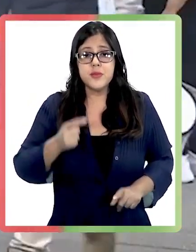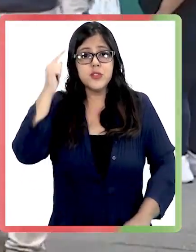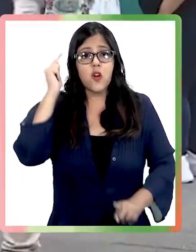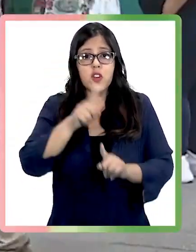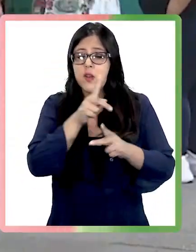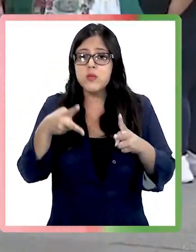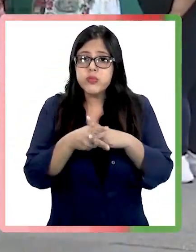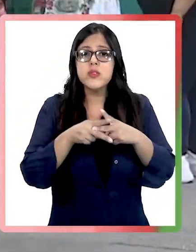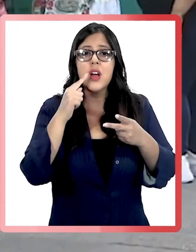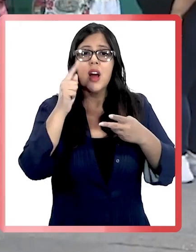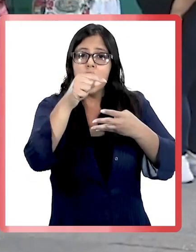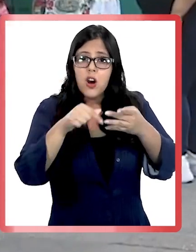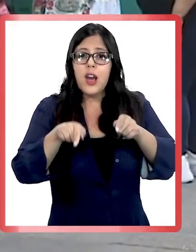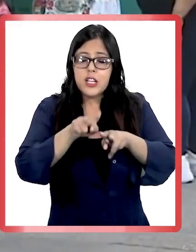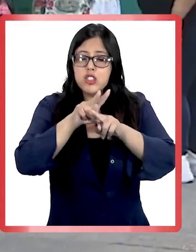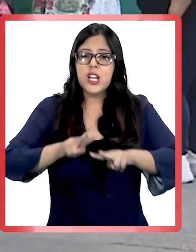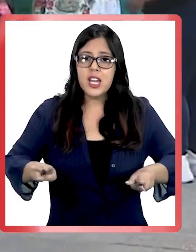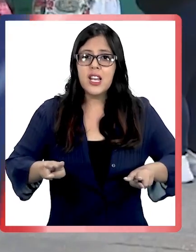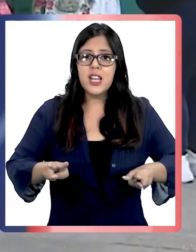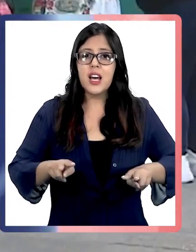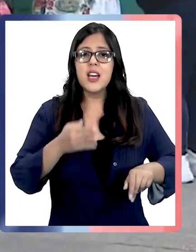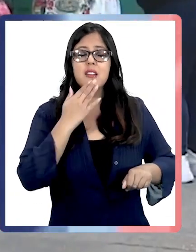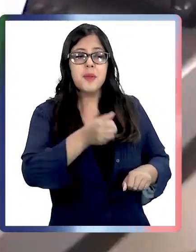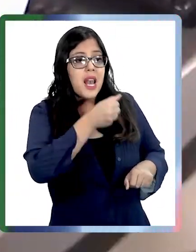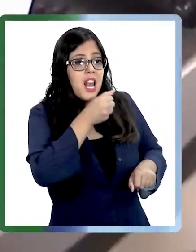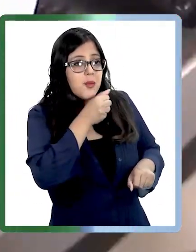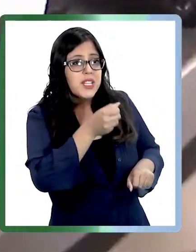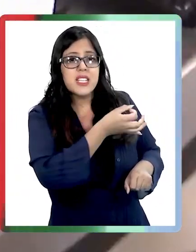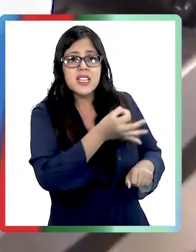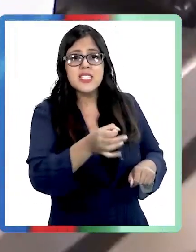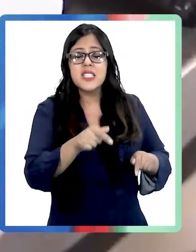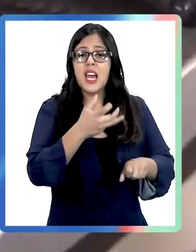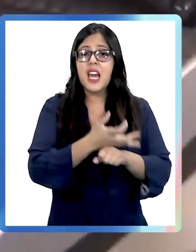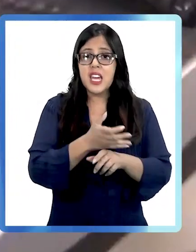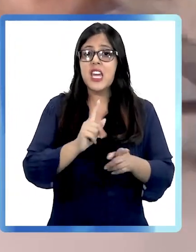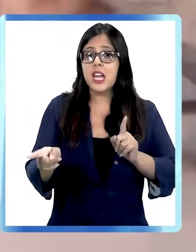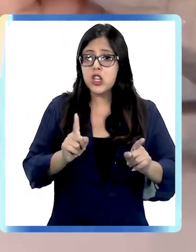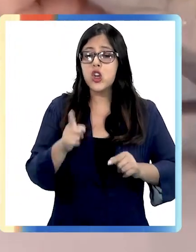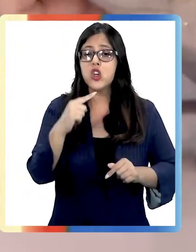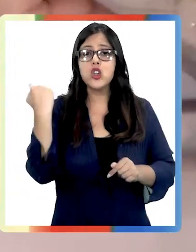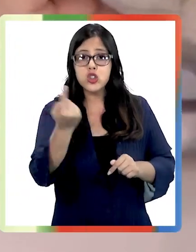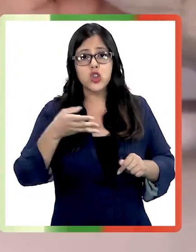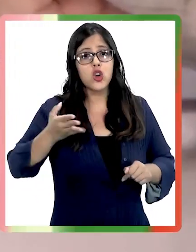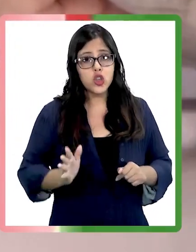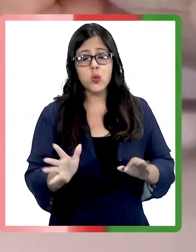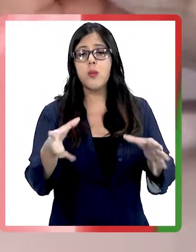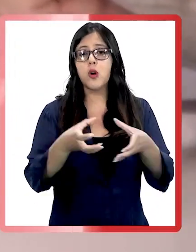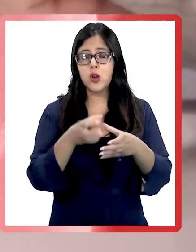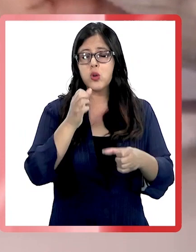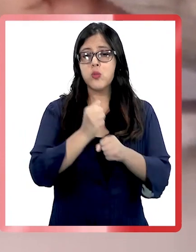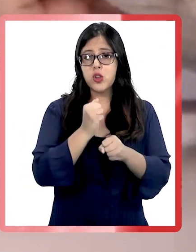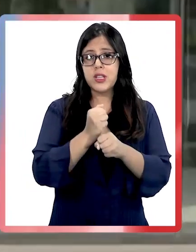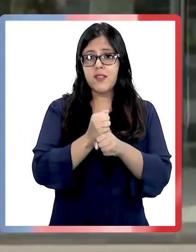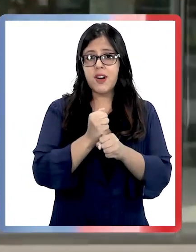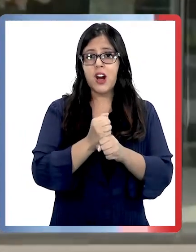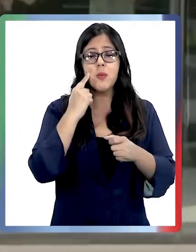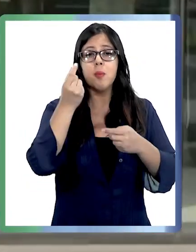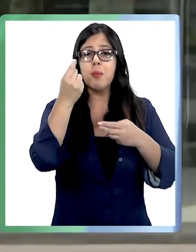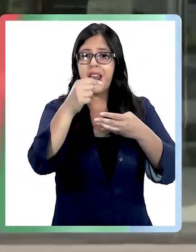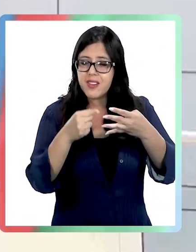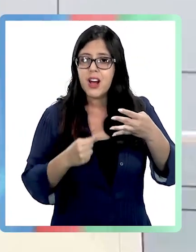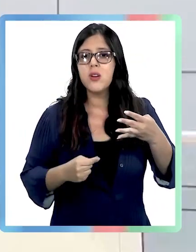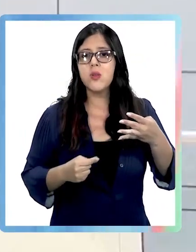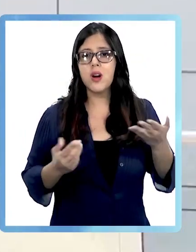intervenga los balances. Eso le da una tranquilidad. Apareció en la prensa que por lo menos existe esa gestión. Nosotros seguimos con la mesa de trabajo para